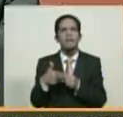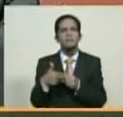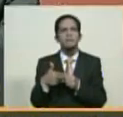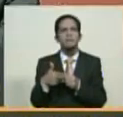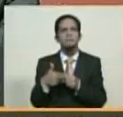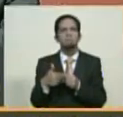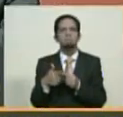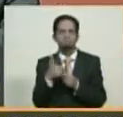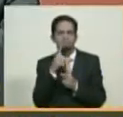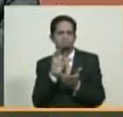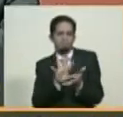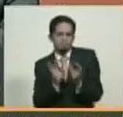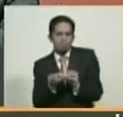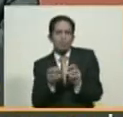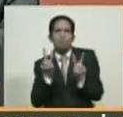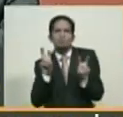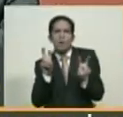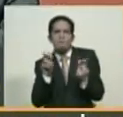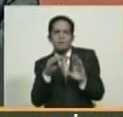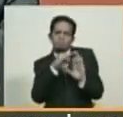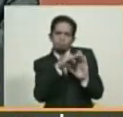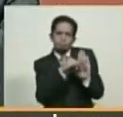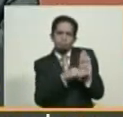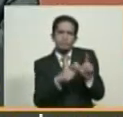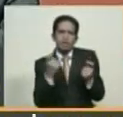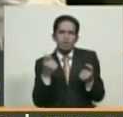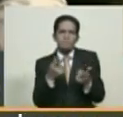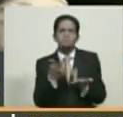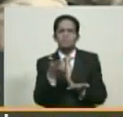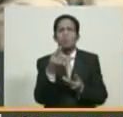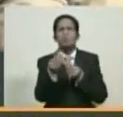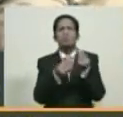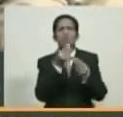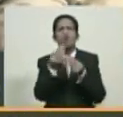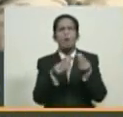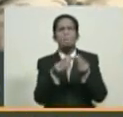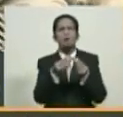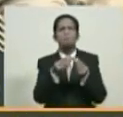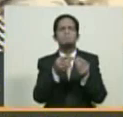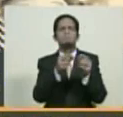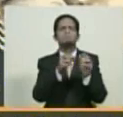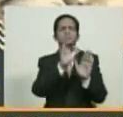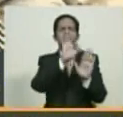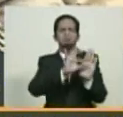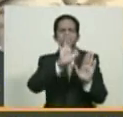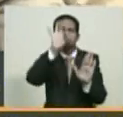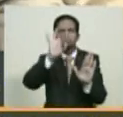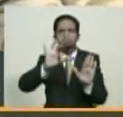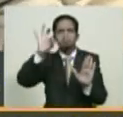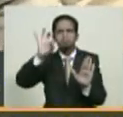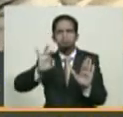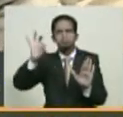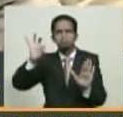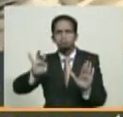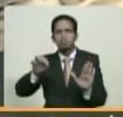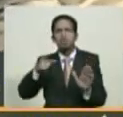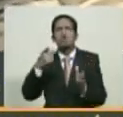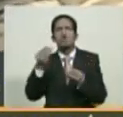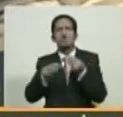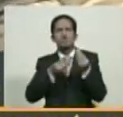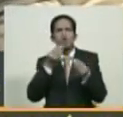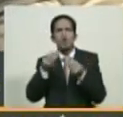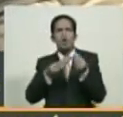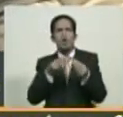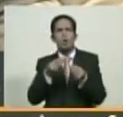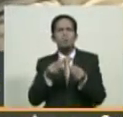medidas económicas. Quería preguntarles qué balance manejan ustedes sobre la situación desde que se anunciaron las nuevas medidas en cuanto al